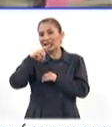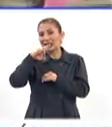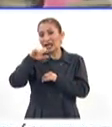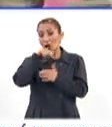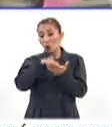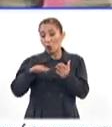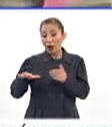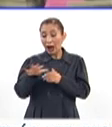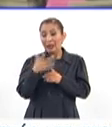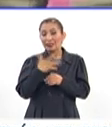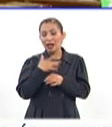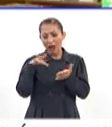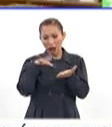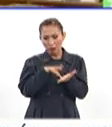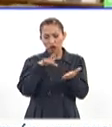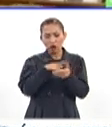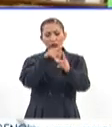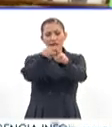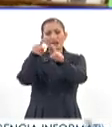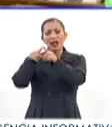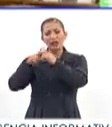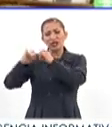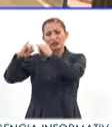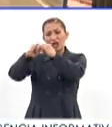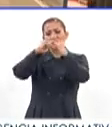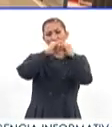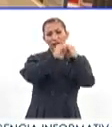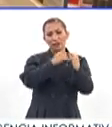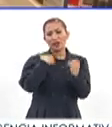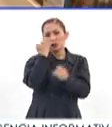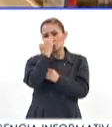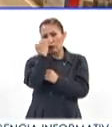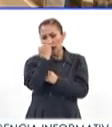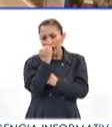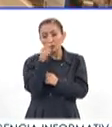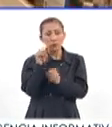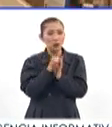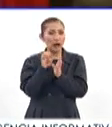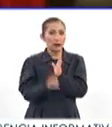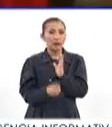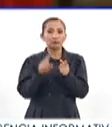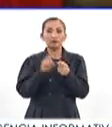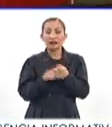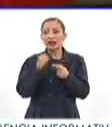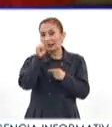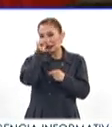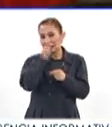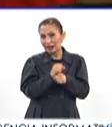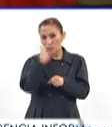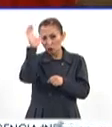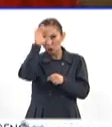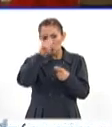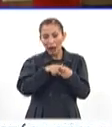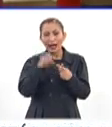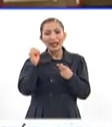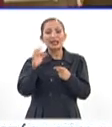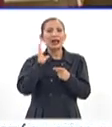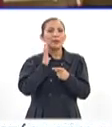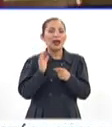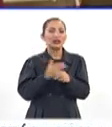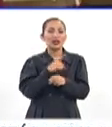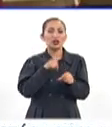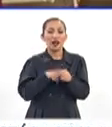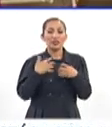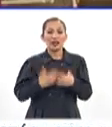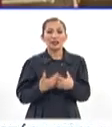este espacio cuenta con el apoyo de diversas instituciones académicas, entre los que destaca la Secretaría de Cultura y la Cámara